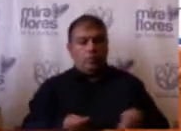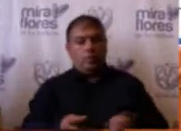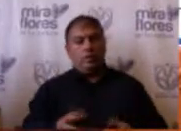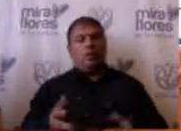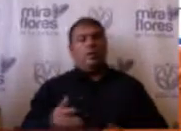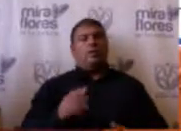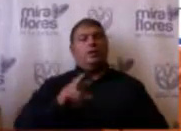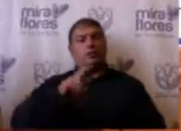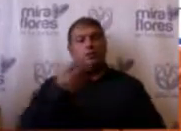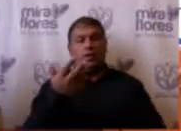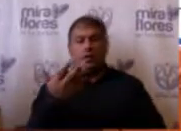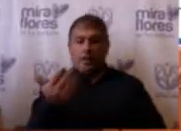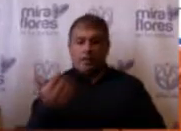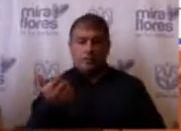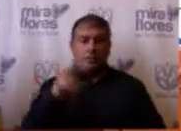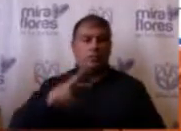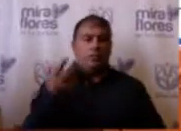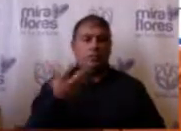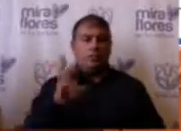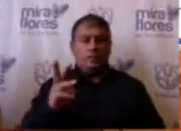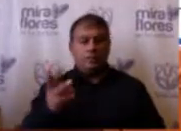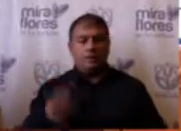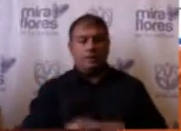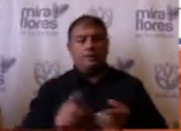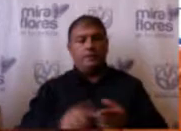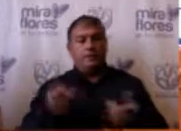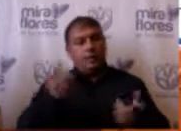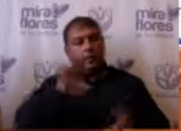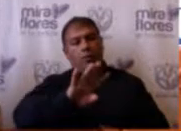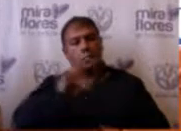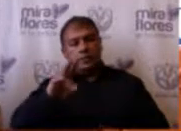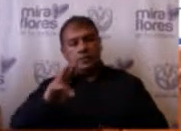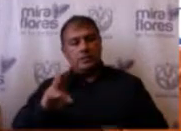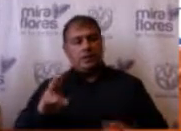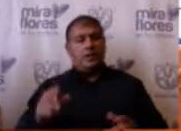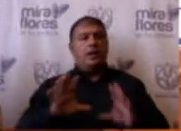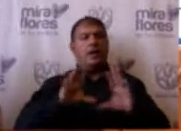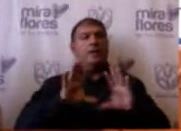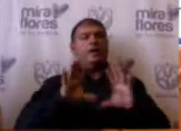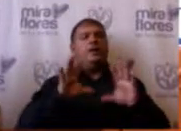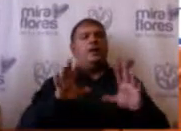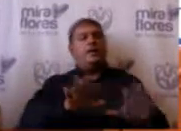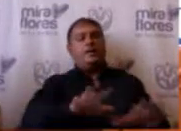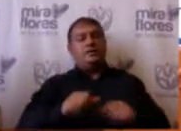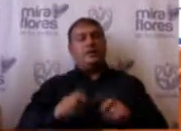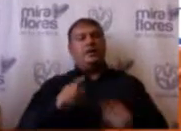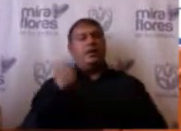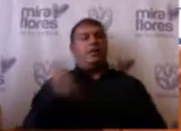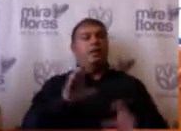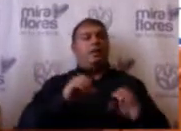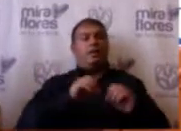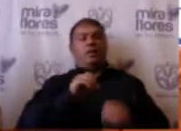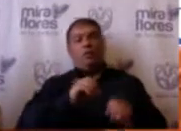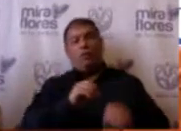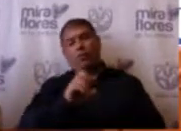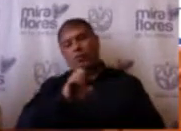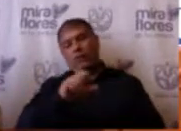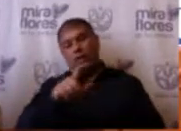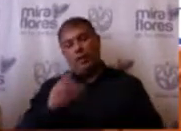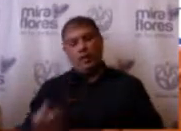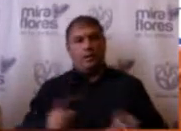2015 y 2016 en el marco de la 47 asamblea general de la oea a realizarse del 19 al 22 de